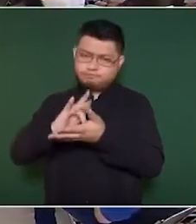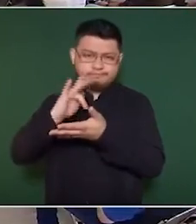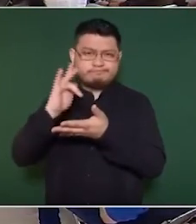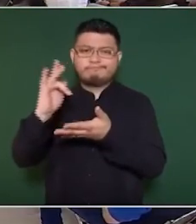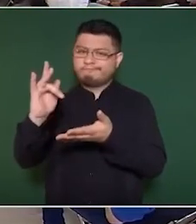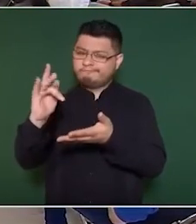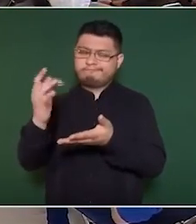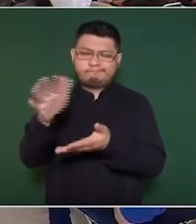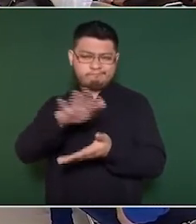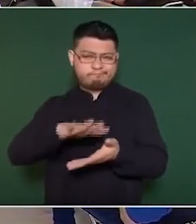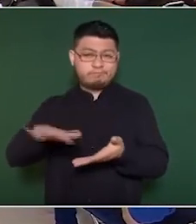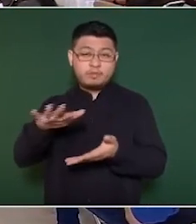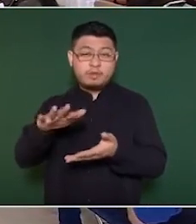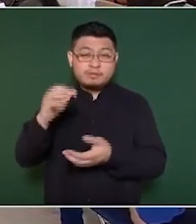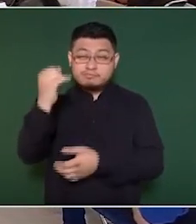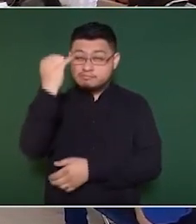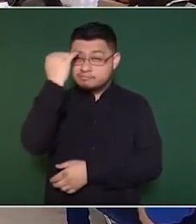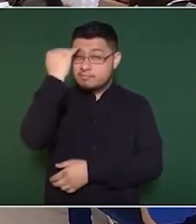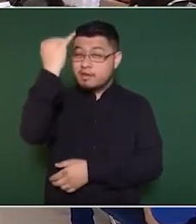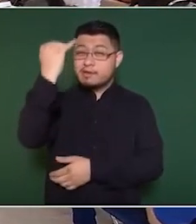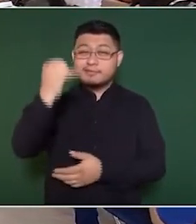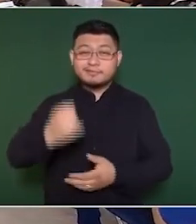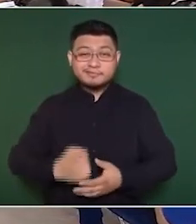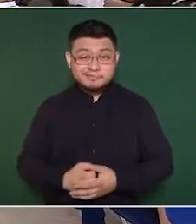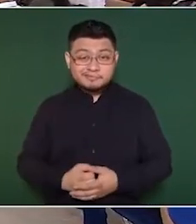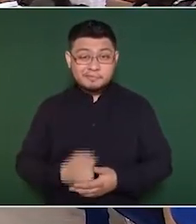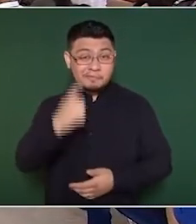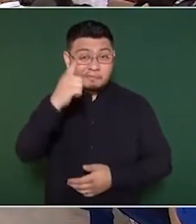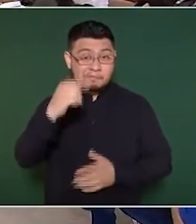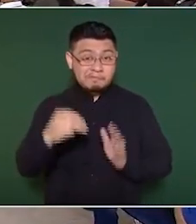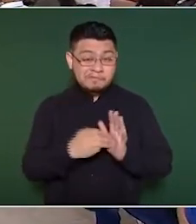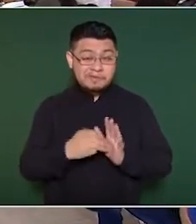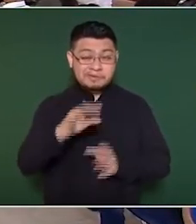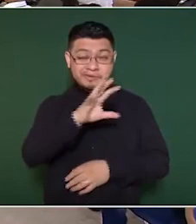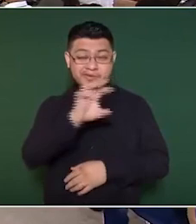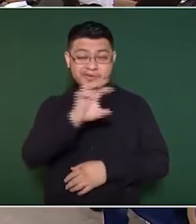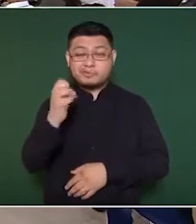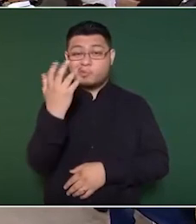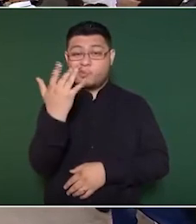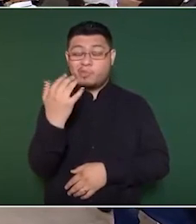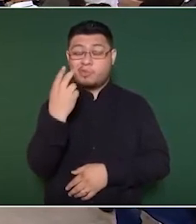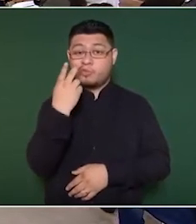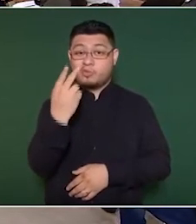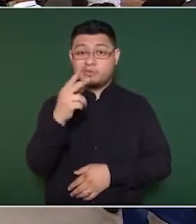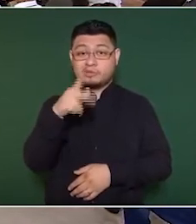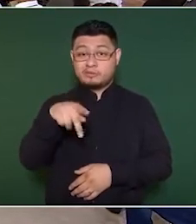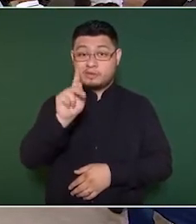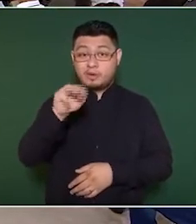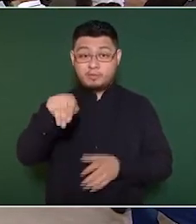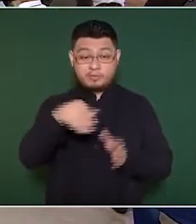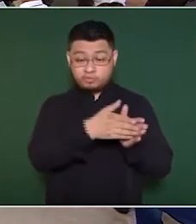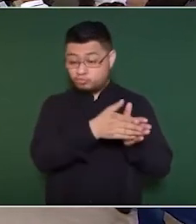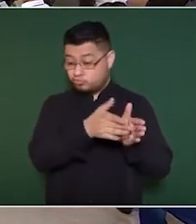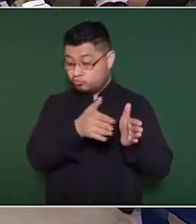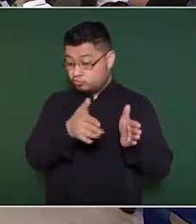Imaginen una obra de 1.552 kilómetros. No sé, pero es como